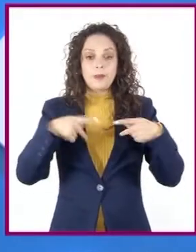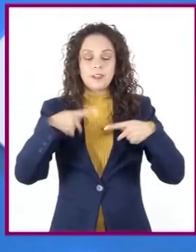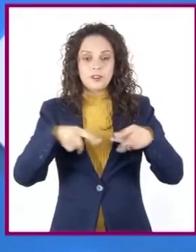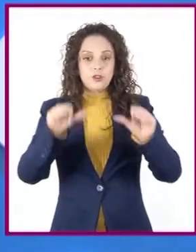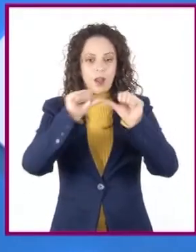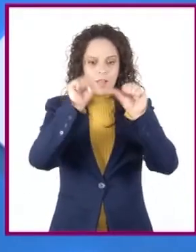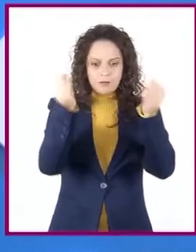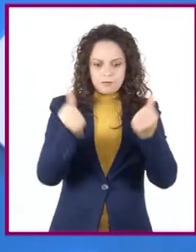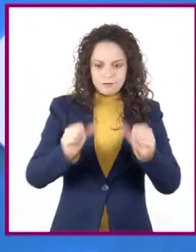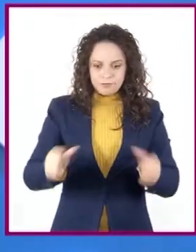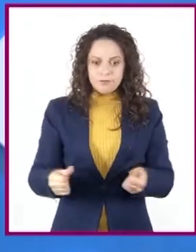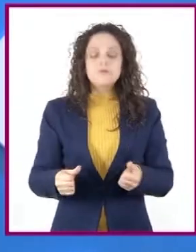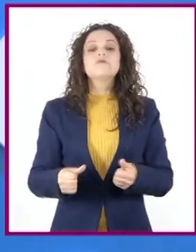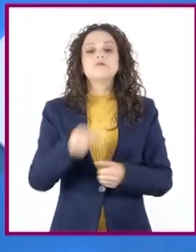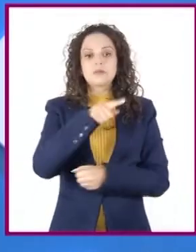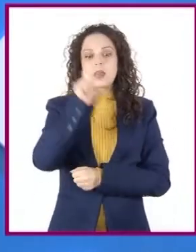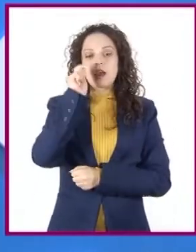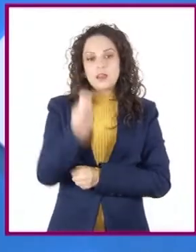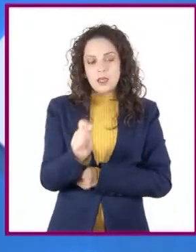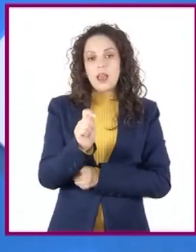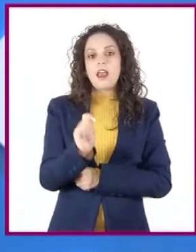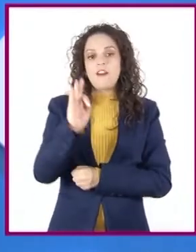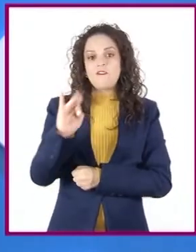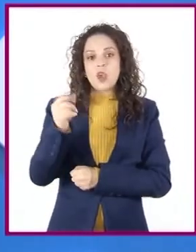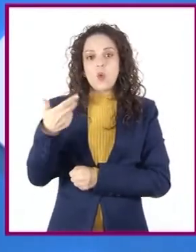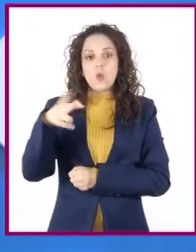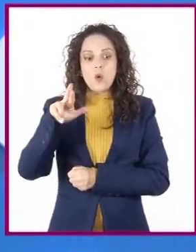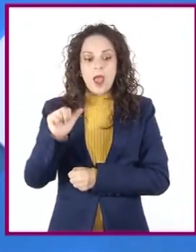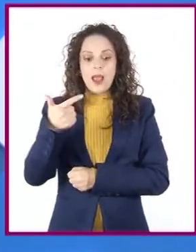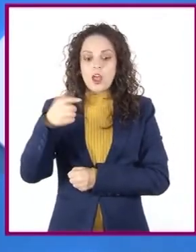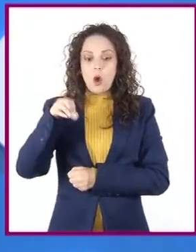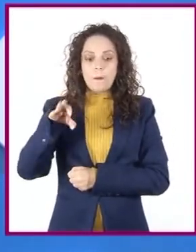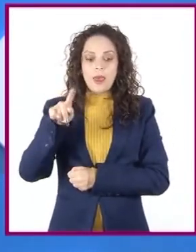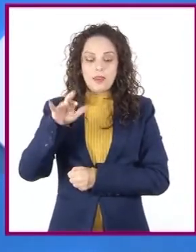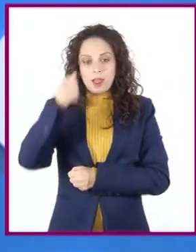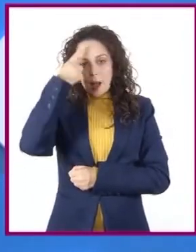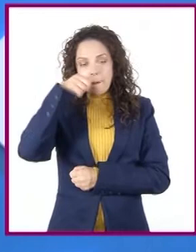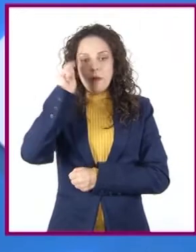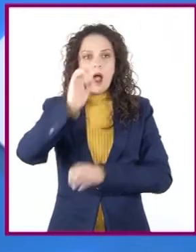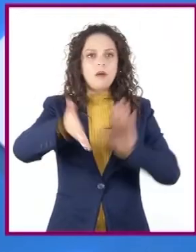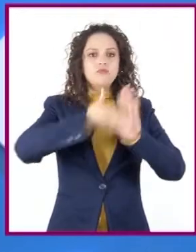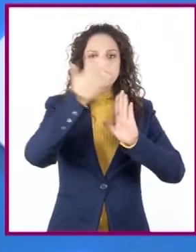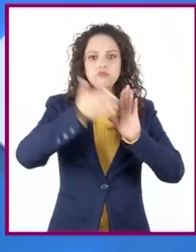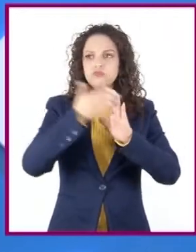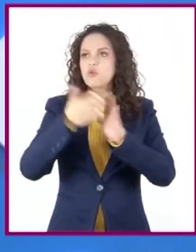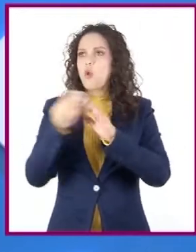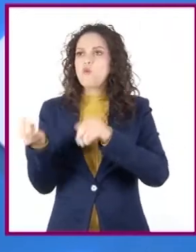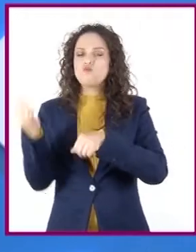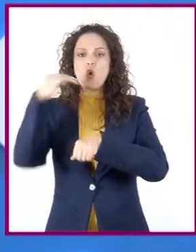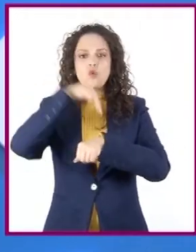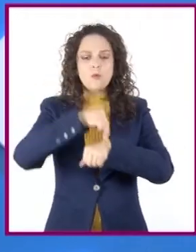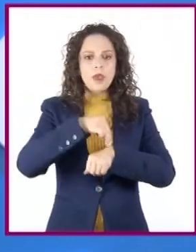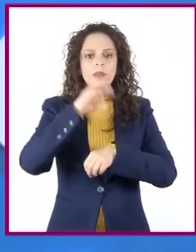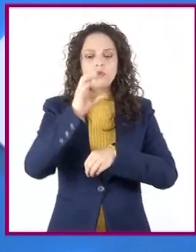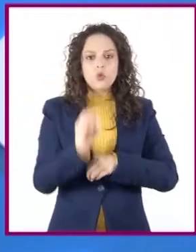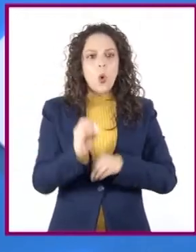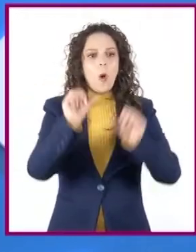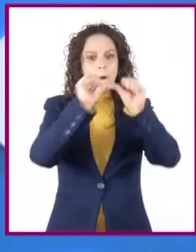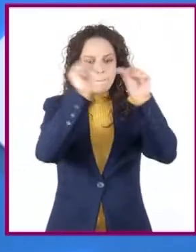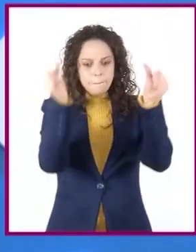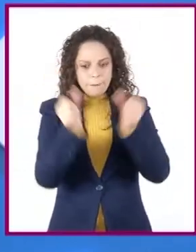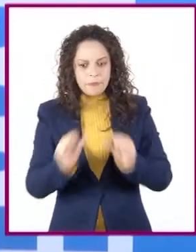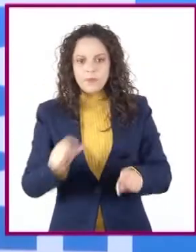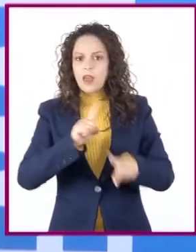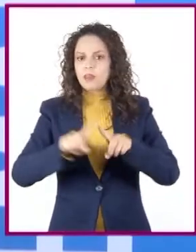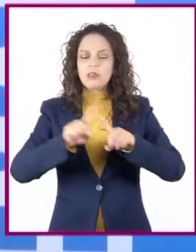para crear esculturas, construir edificios, monumentos y muchas cosas más de distintos tamaños, formas y